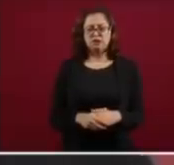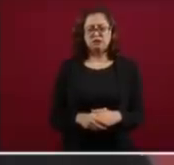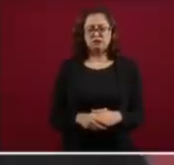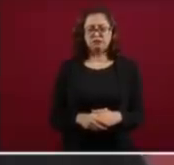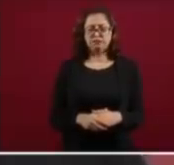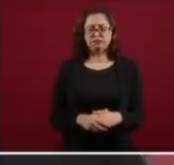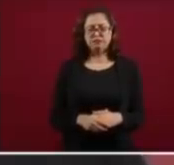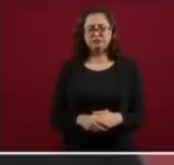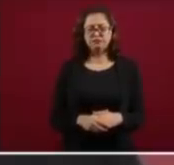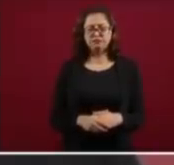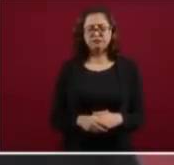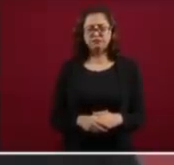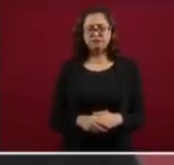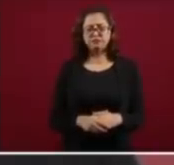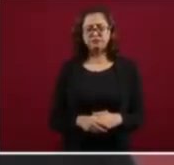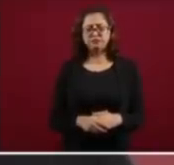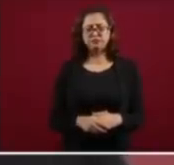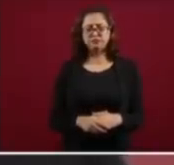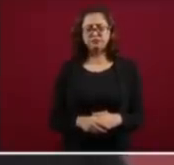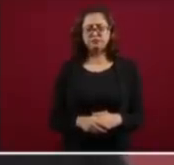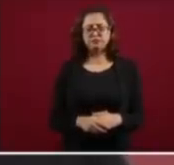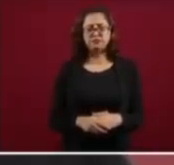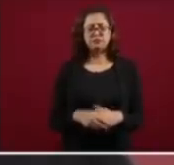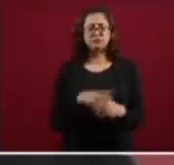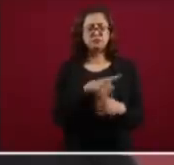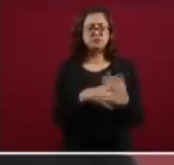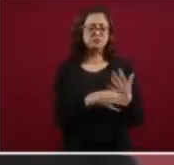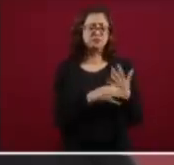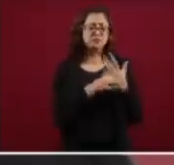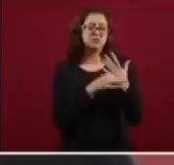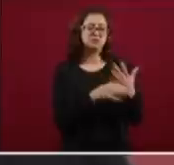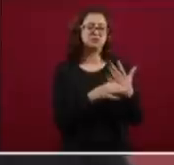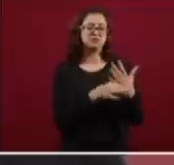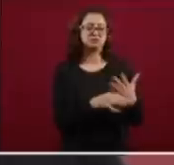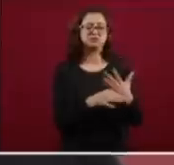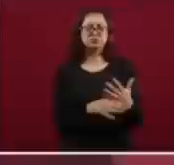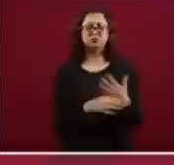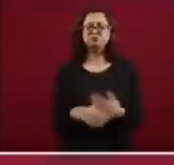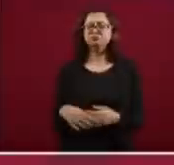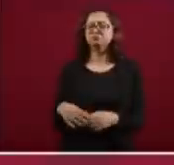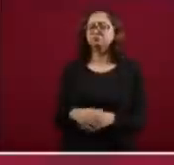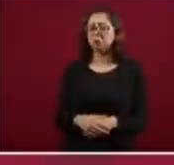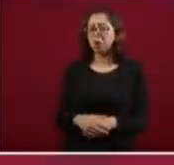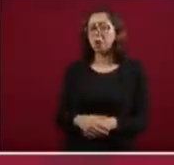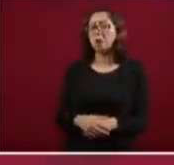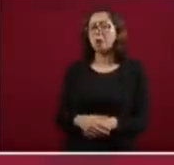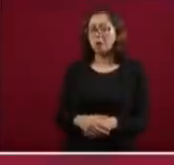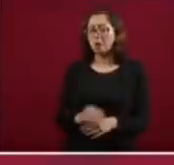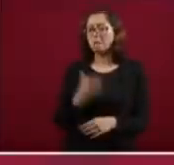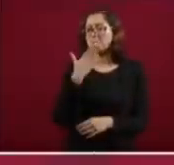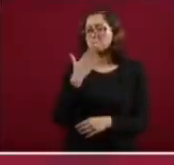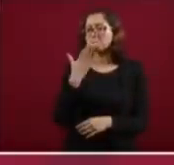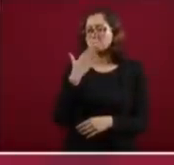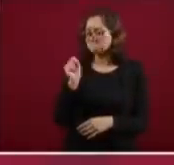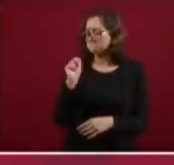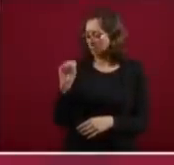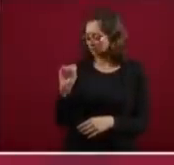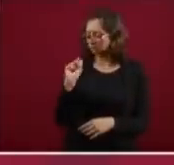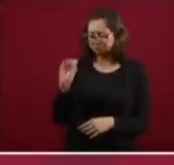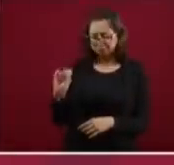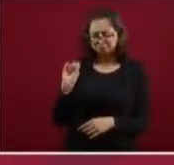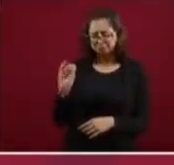decían benévolamente sí sí sí estamos de acuerdo